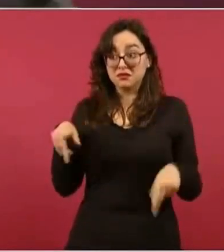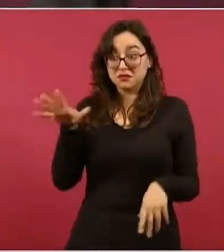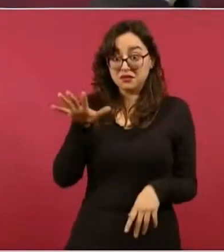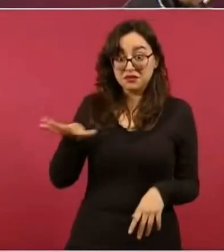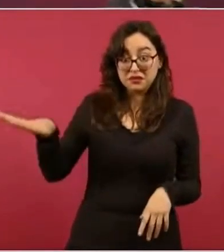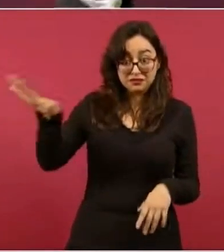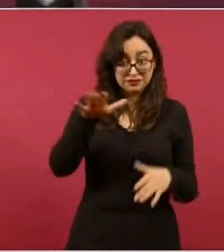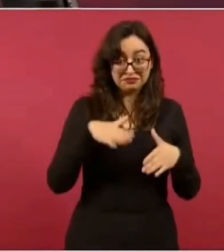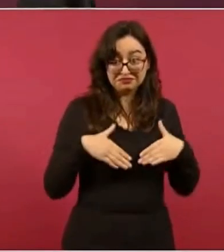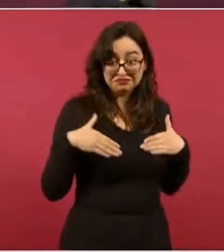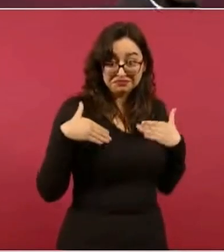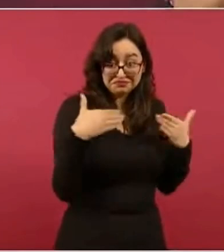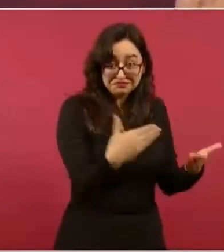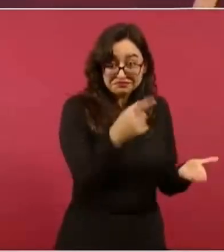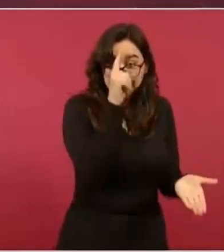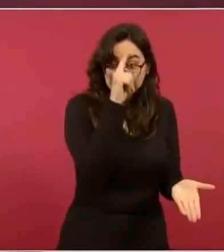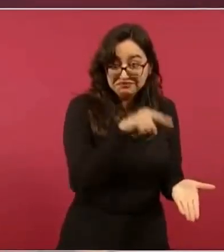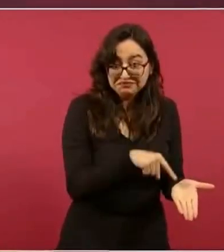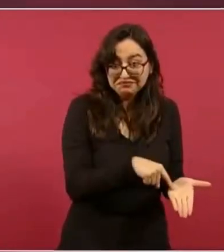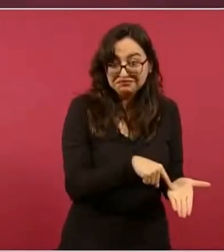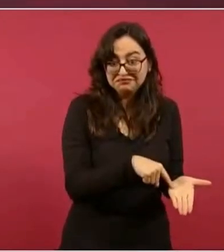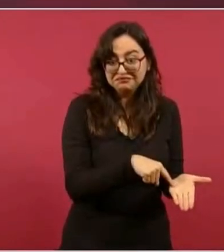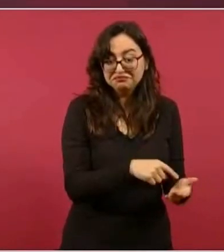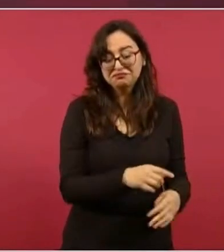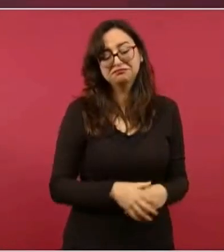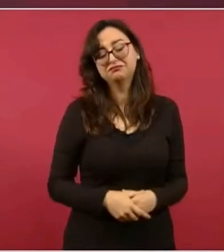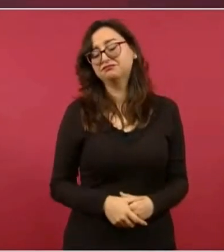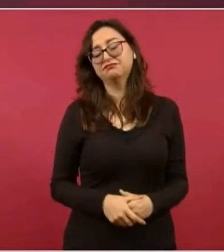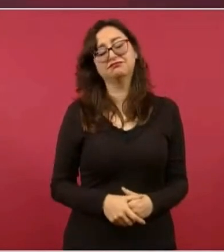porque pues evidentemente